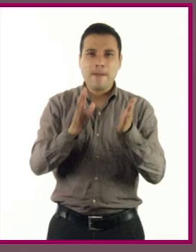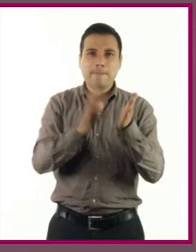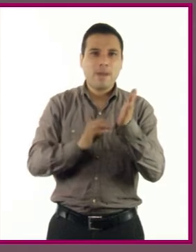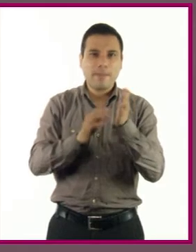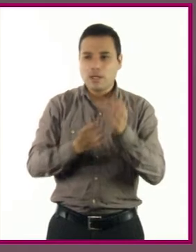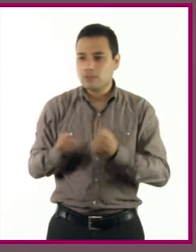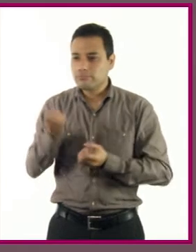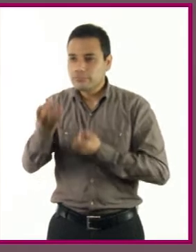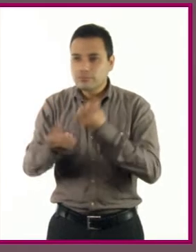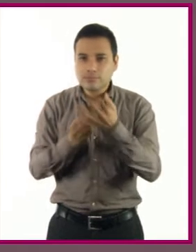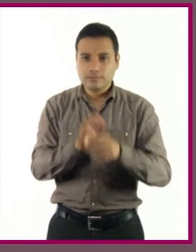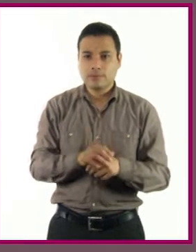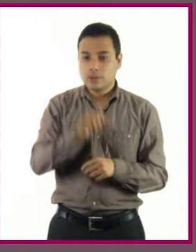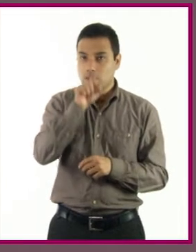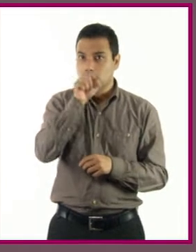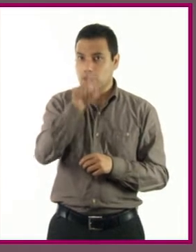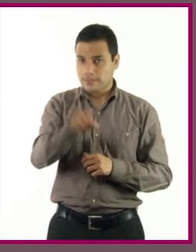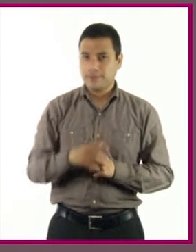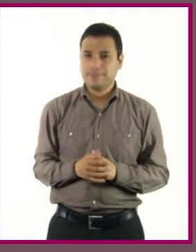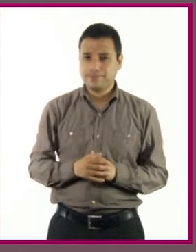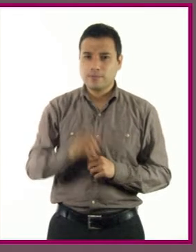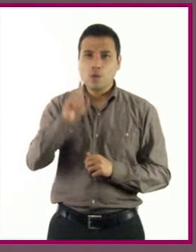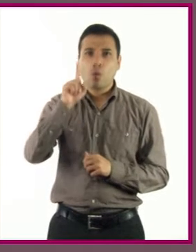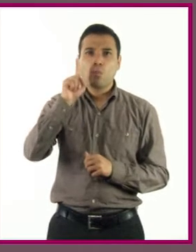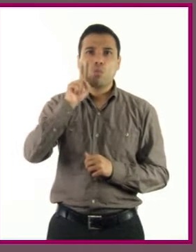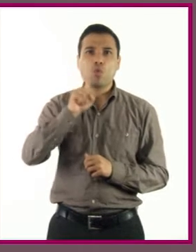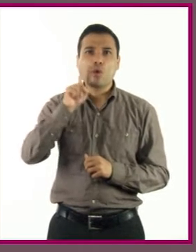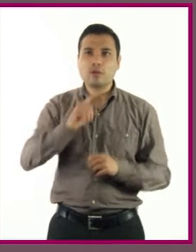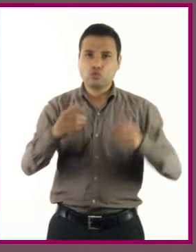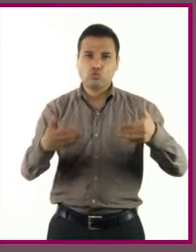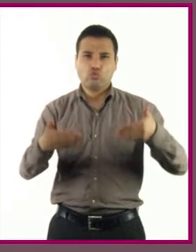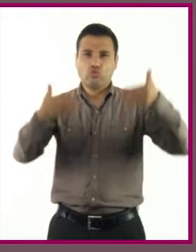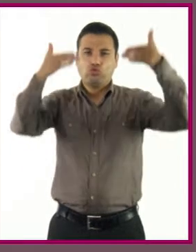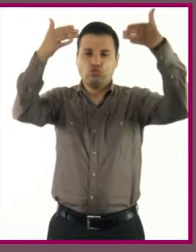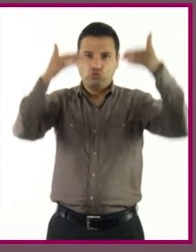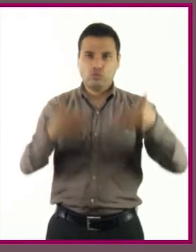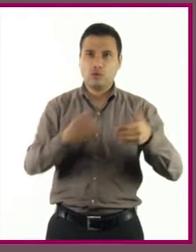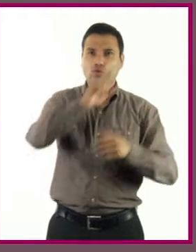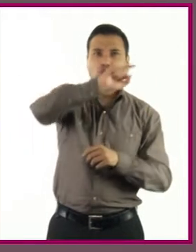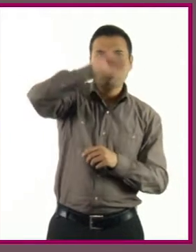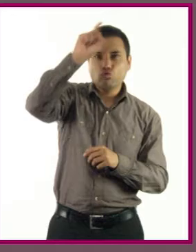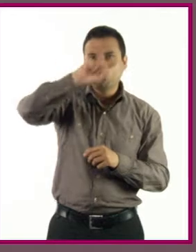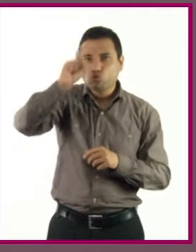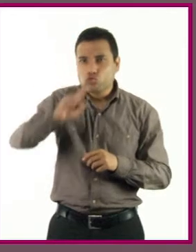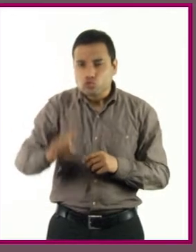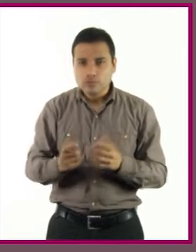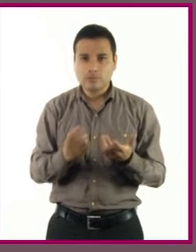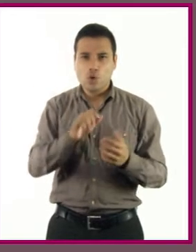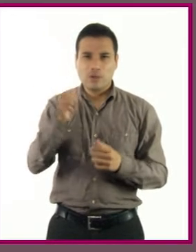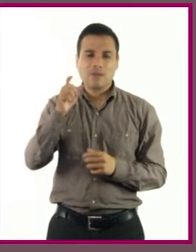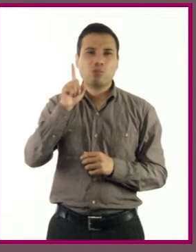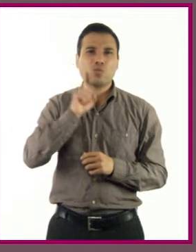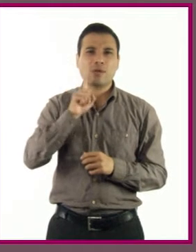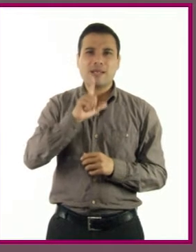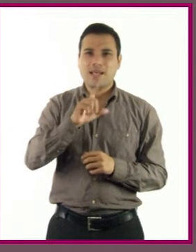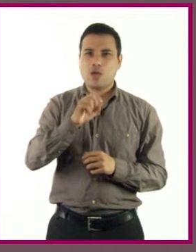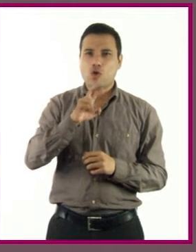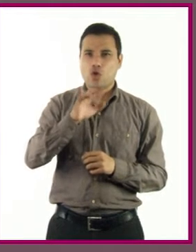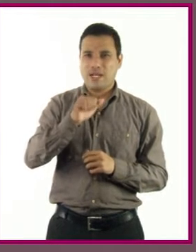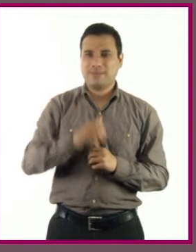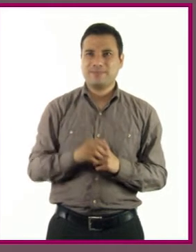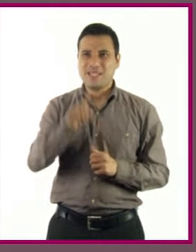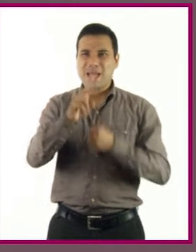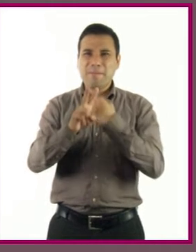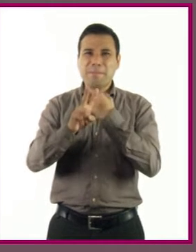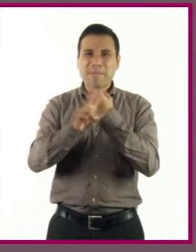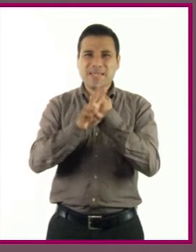del Parlamento un fragmento de la Declaración de Derechos. Y Leonora Cohen destruyó la vitrina de las